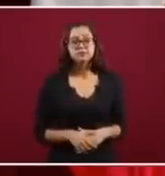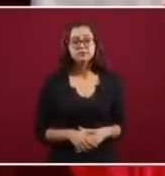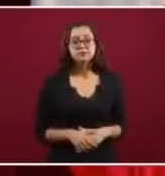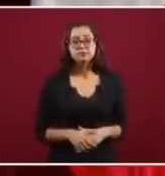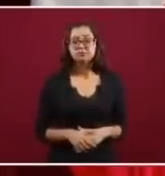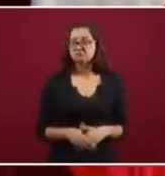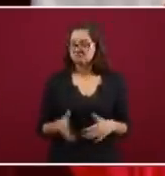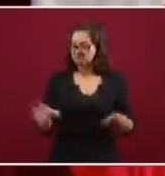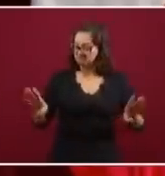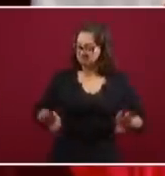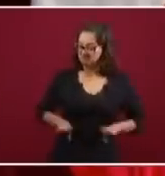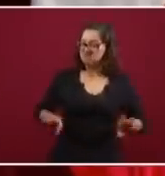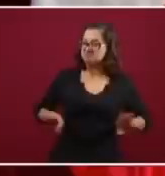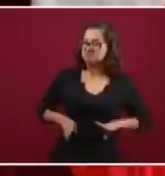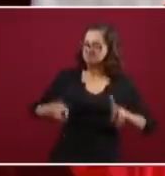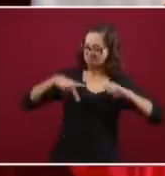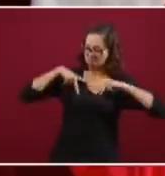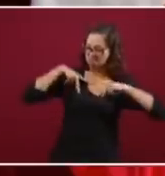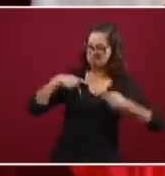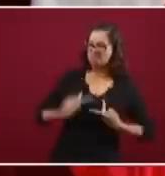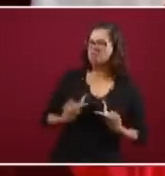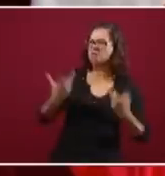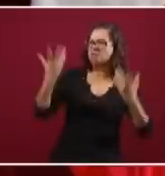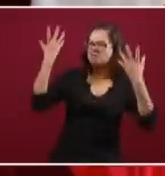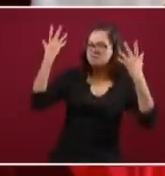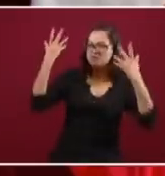de carácter,